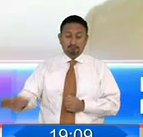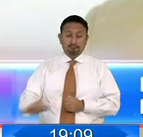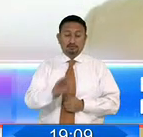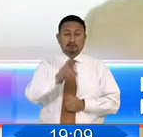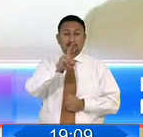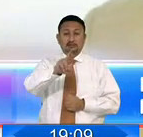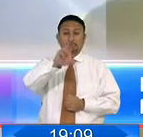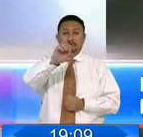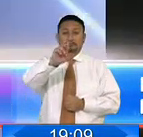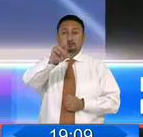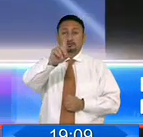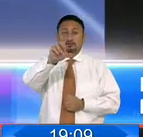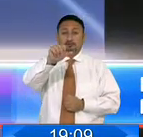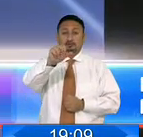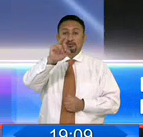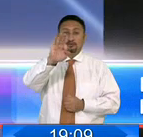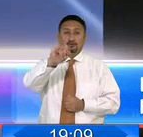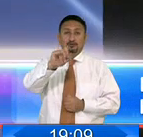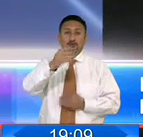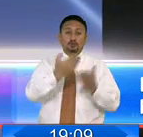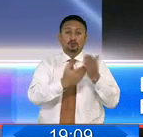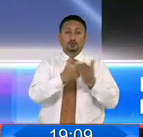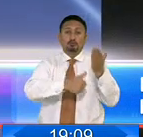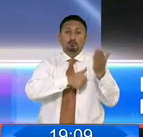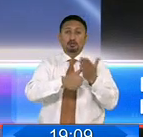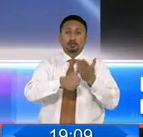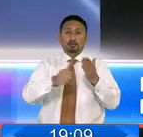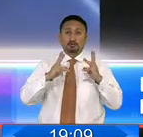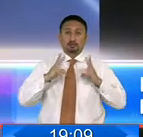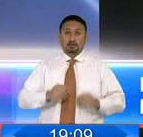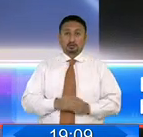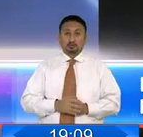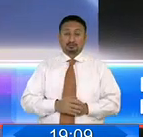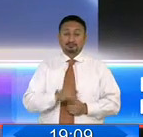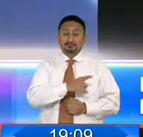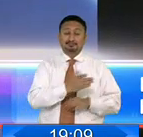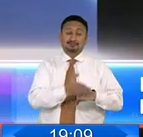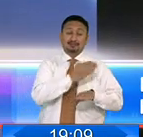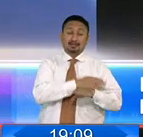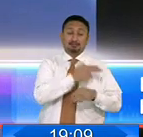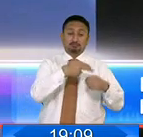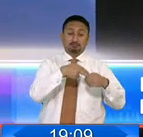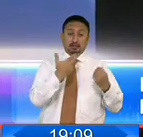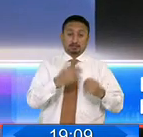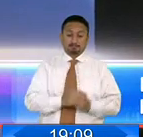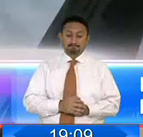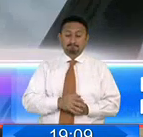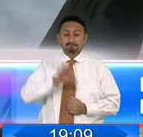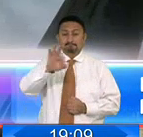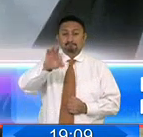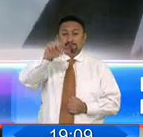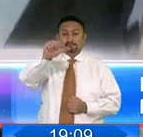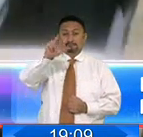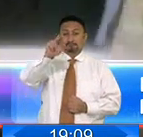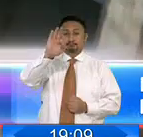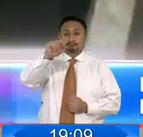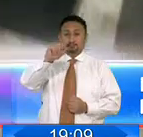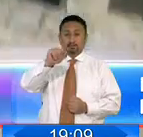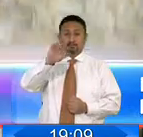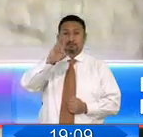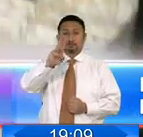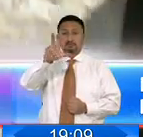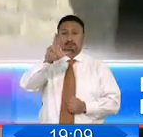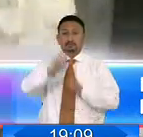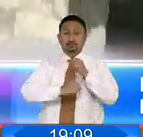rodolfo farfán como el nuevo ministro de salud tras la renuncia de juan carlos ceballos farfán de 63 años de edad